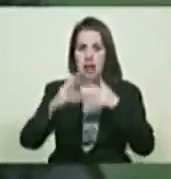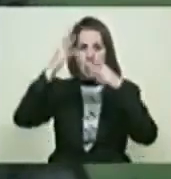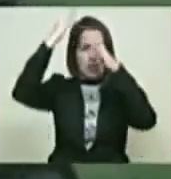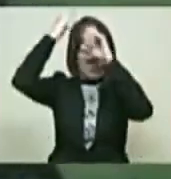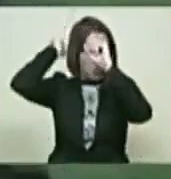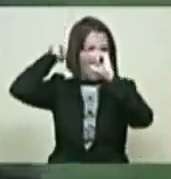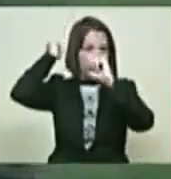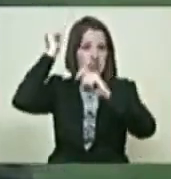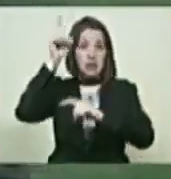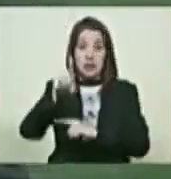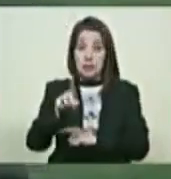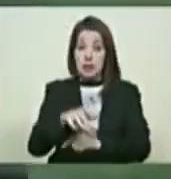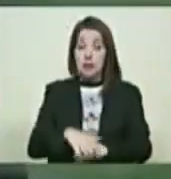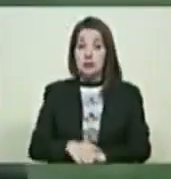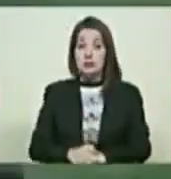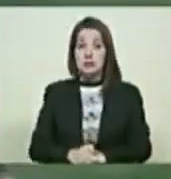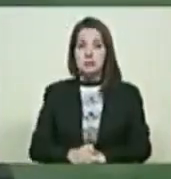diplomática.